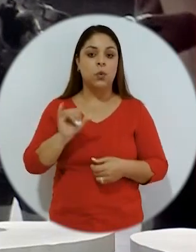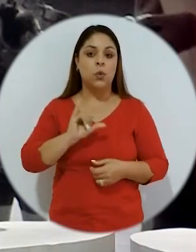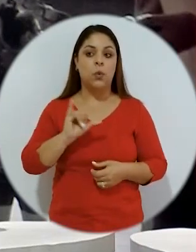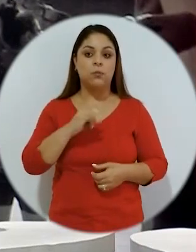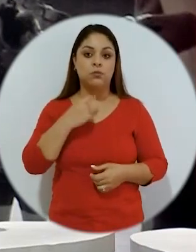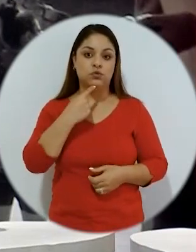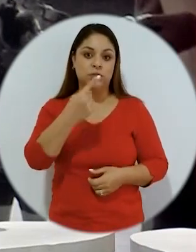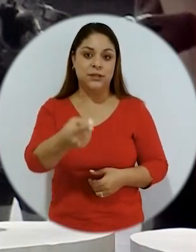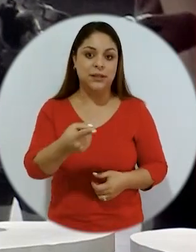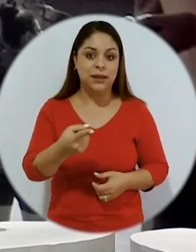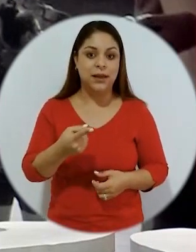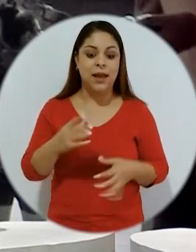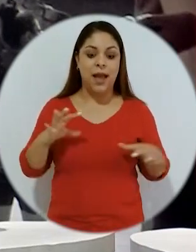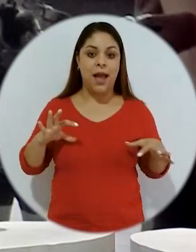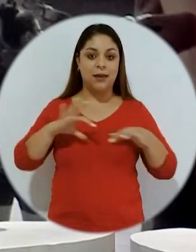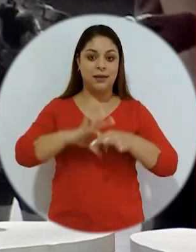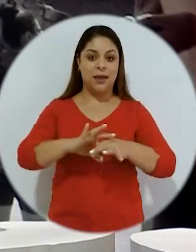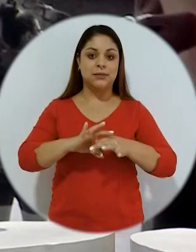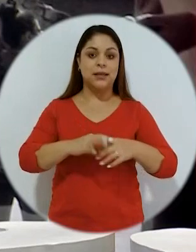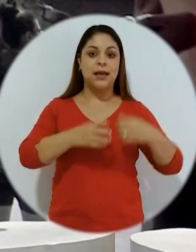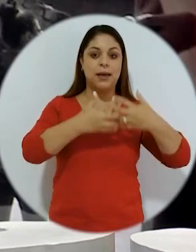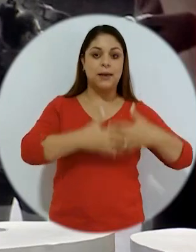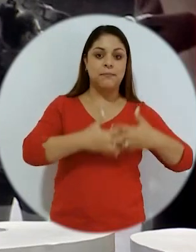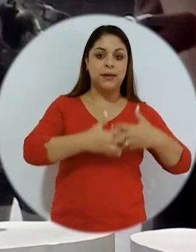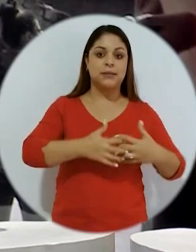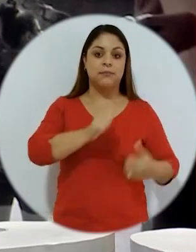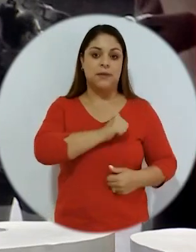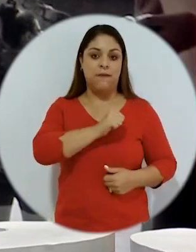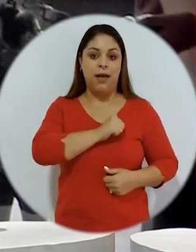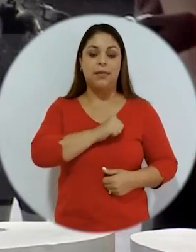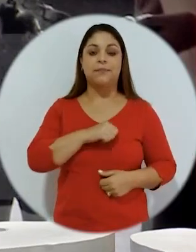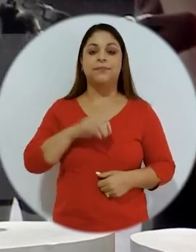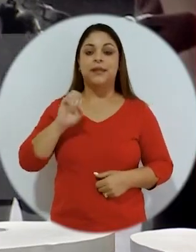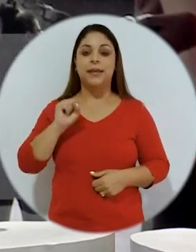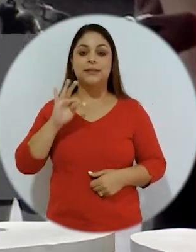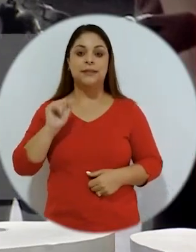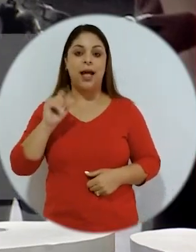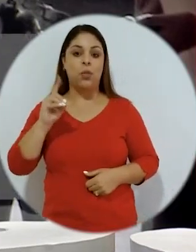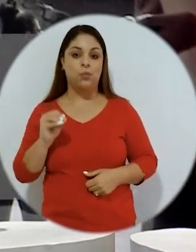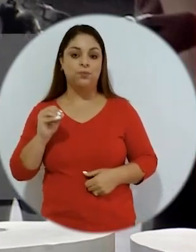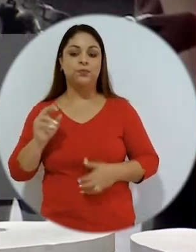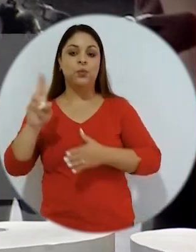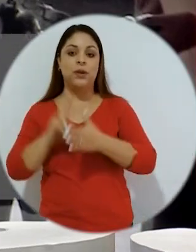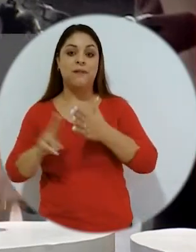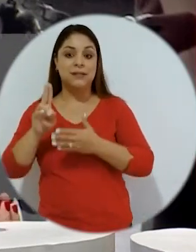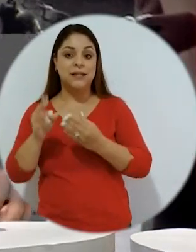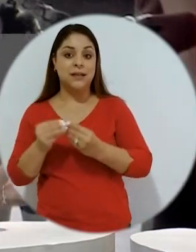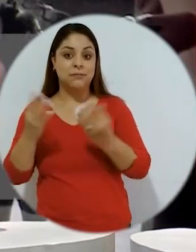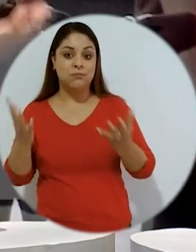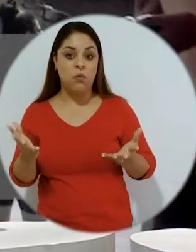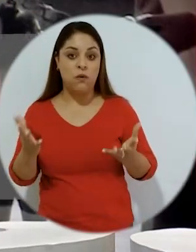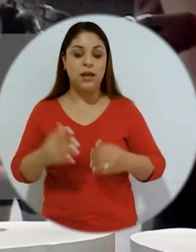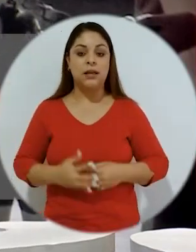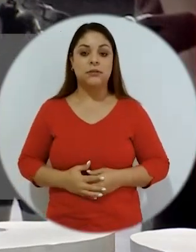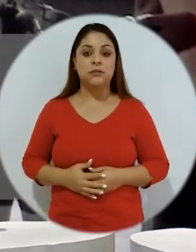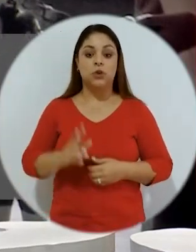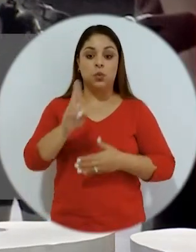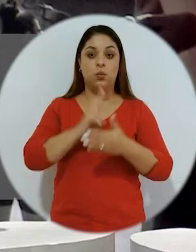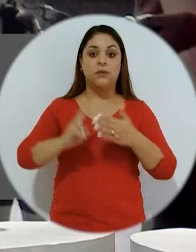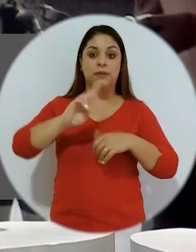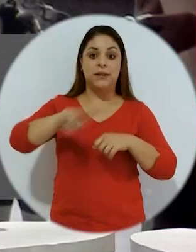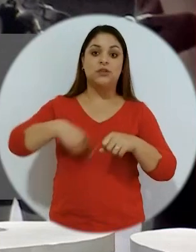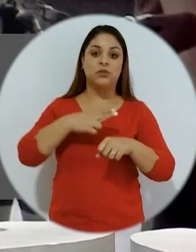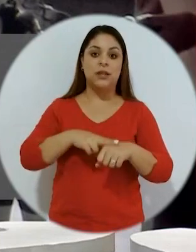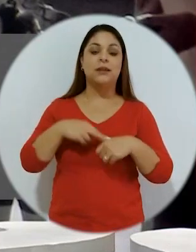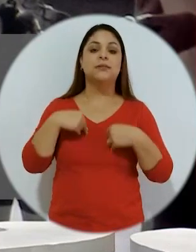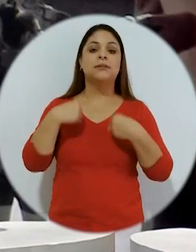pues que, como yo decía, ¿verdad?, esa alianza entre la empresa privada, el Estado y las universidades públicas, en el caso nuestro